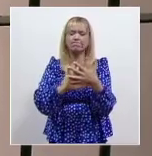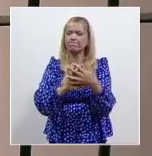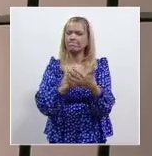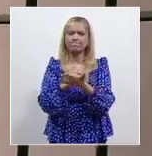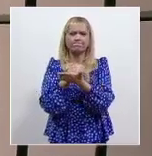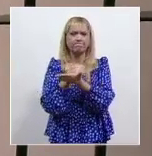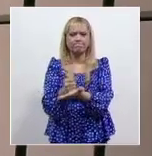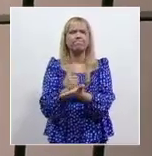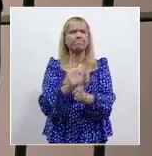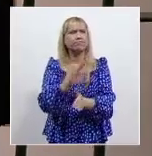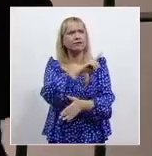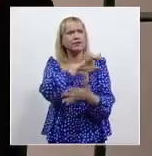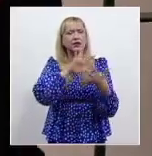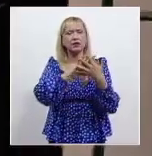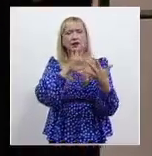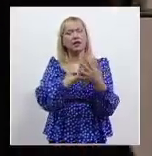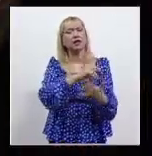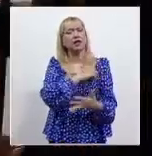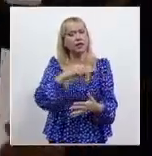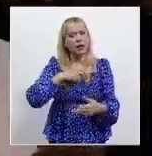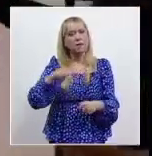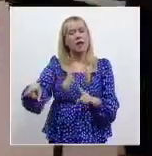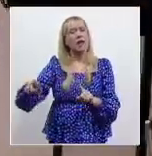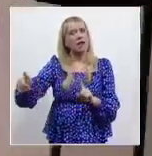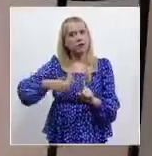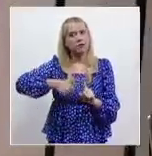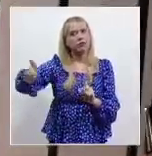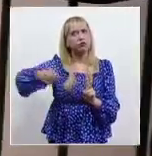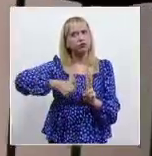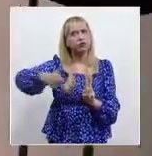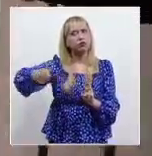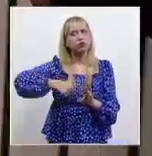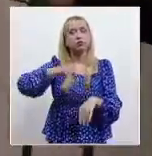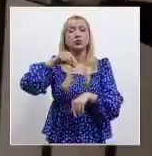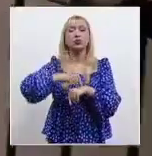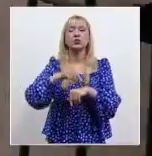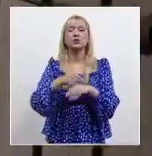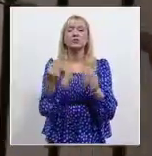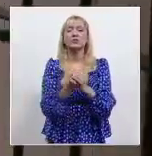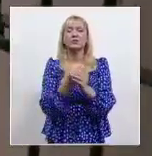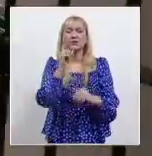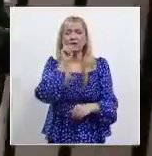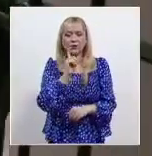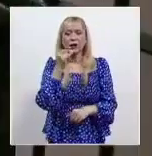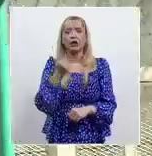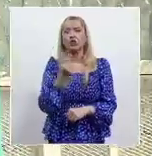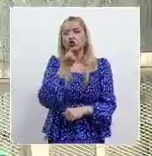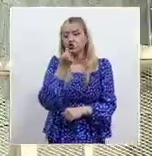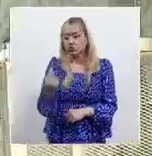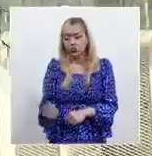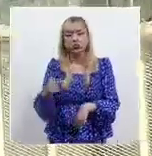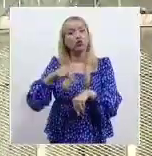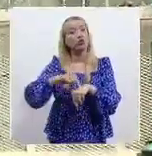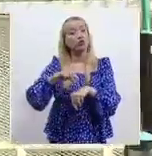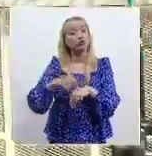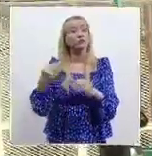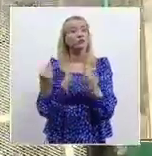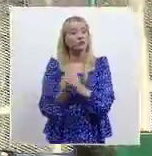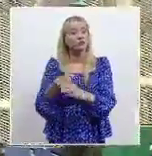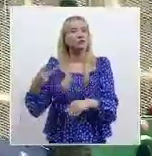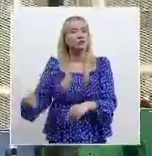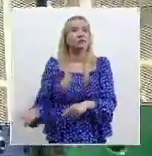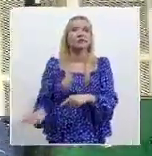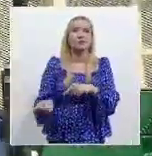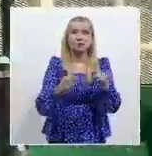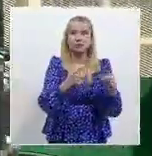autoridades penitenciarias le proporcionen periódicamente atención ginecológica y pediátrica a su hijo. Las autoridades penitenciarias, en